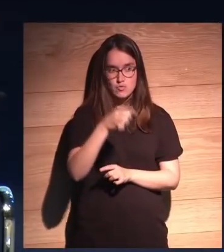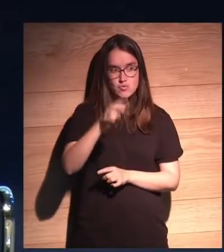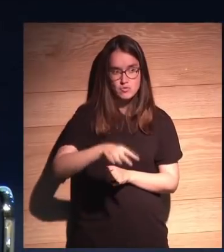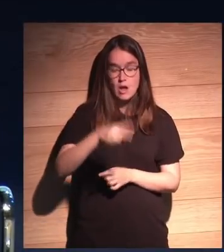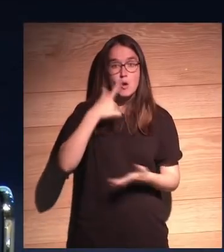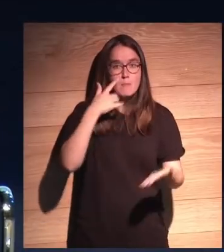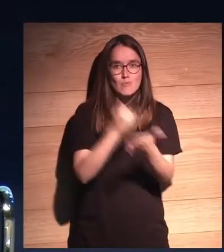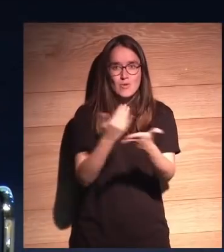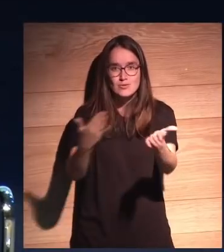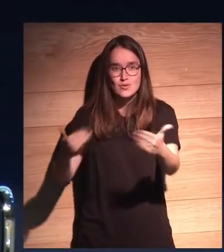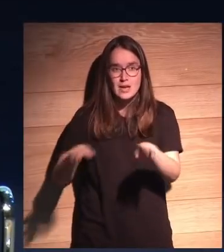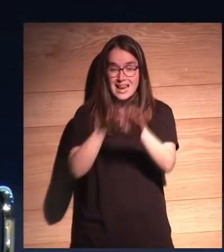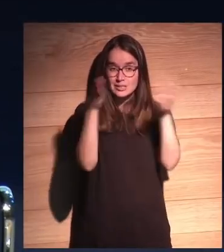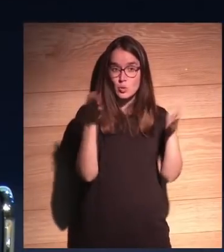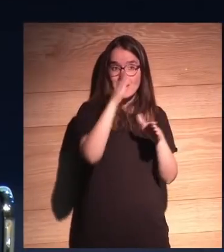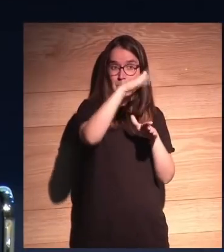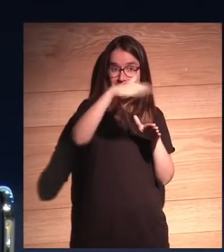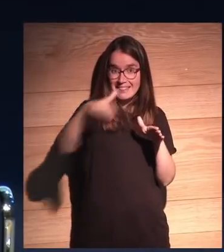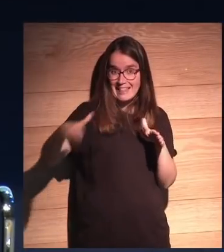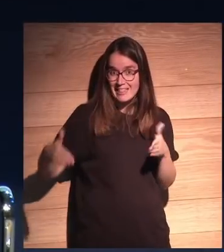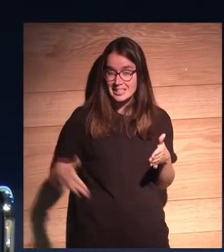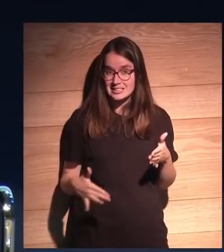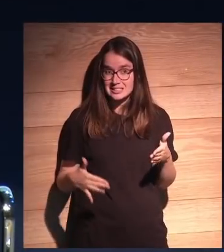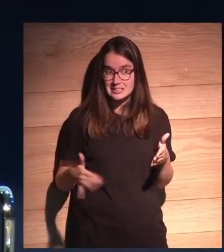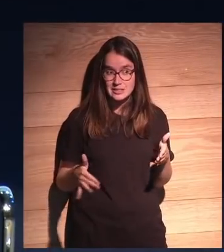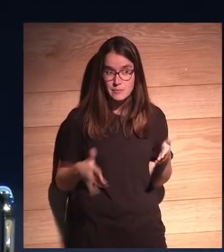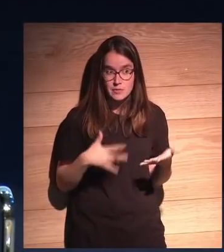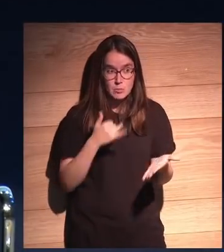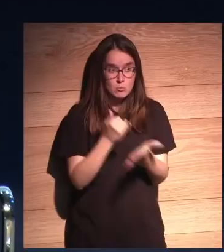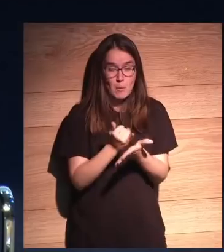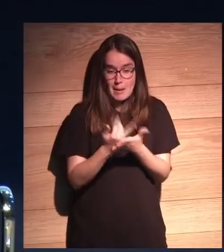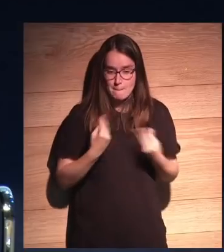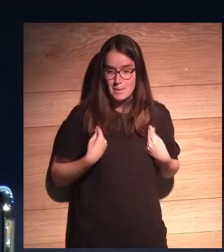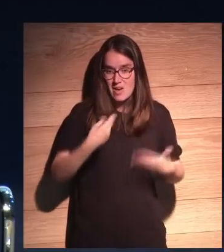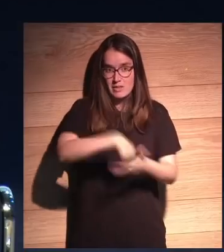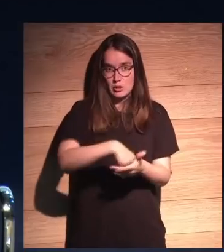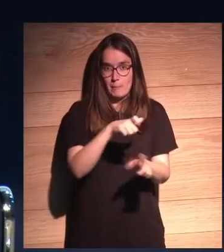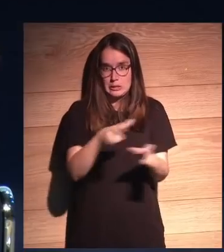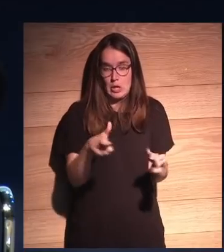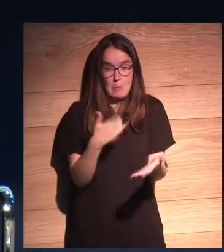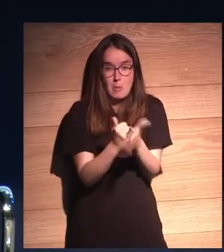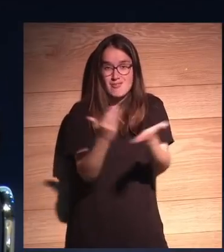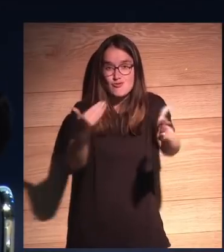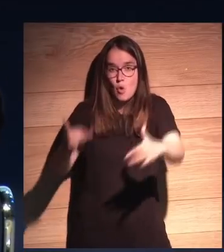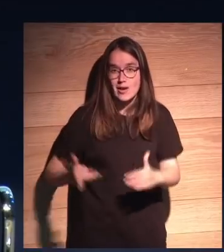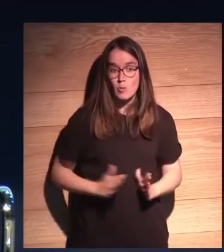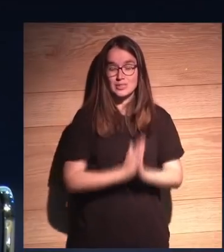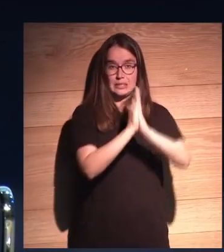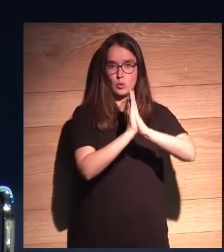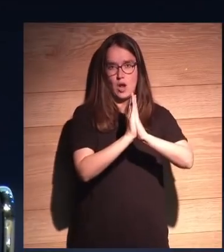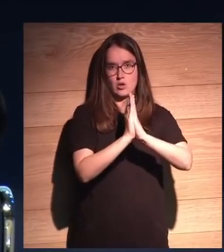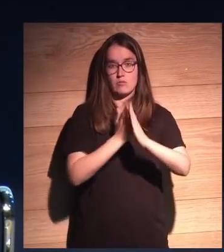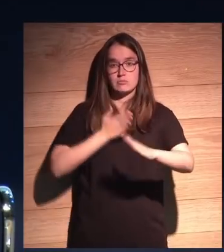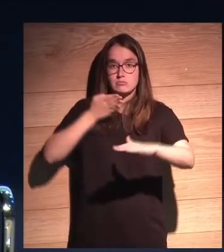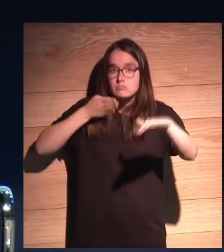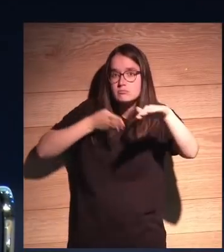No hay pruebas en las cuevas pintadas, en ninguna hay pruebas de que viviera la gente. Eran santuarios a los que